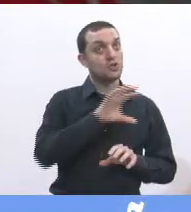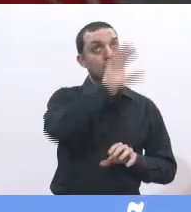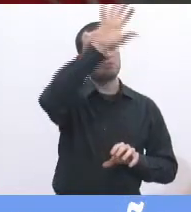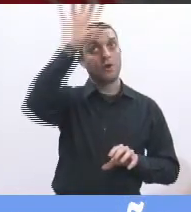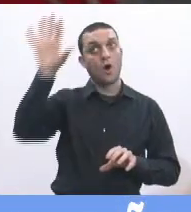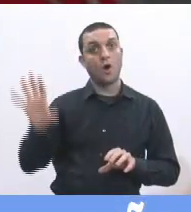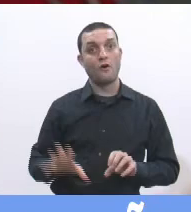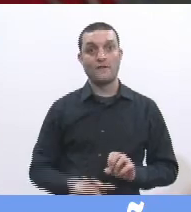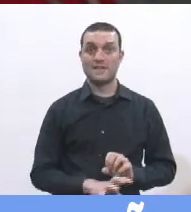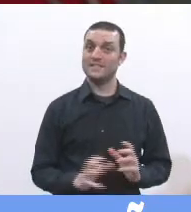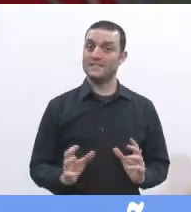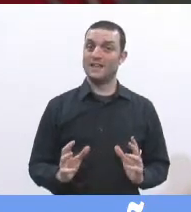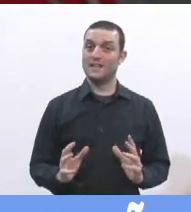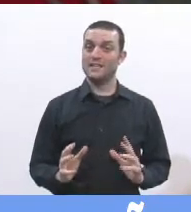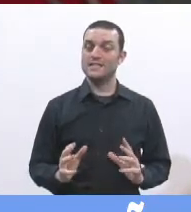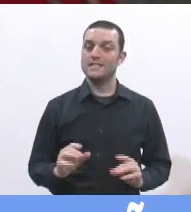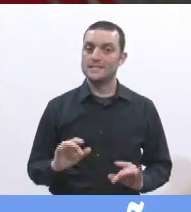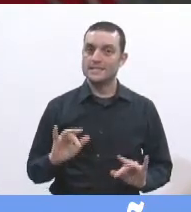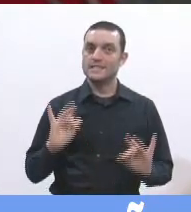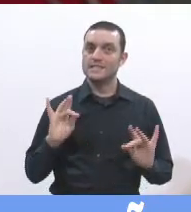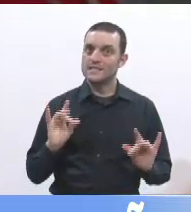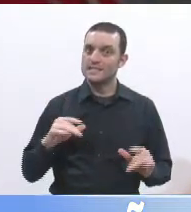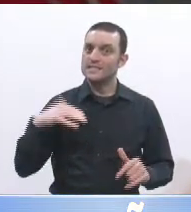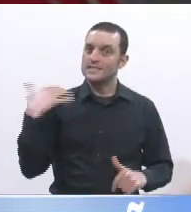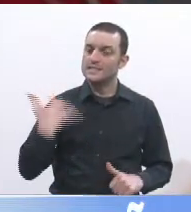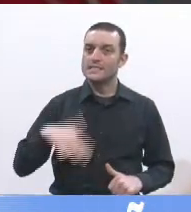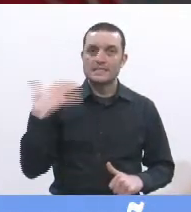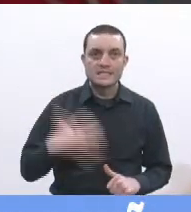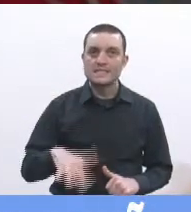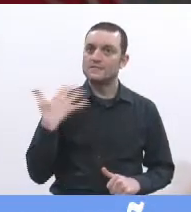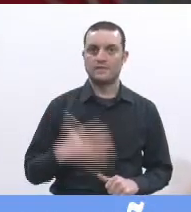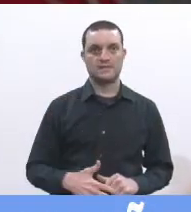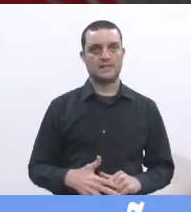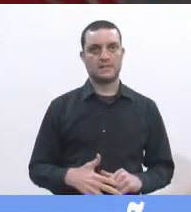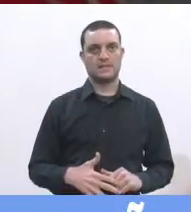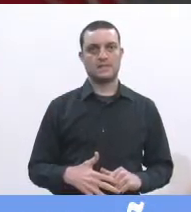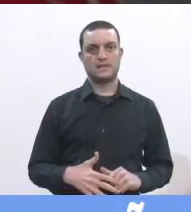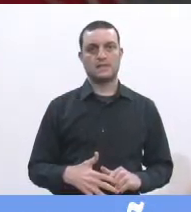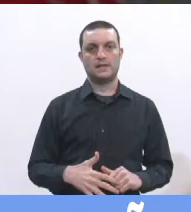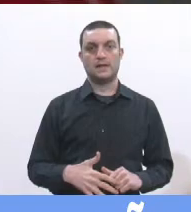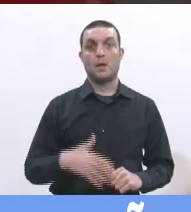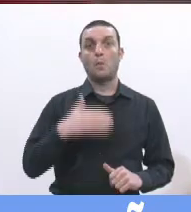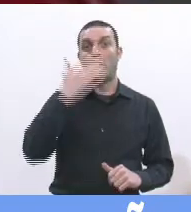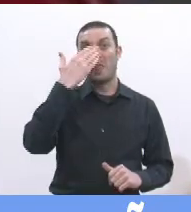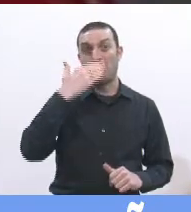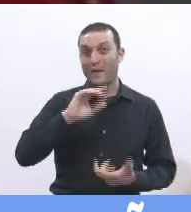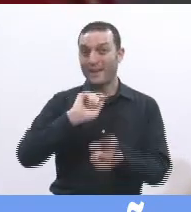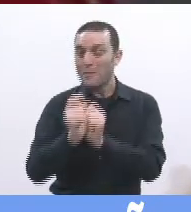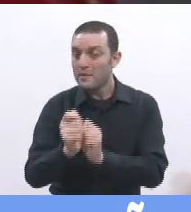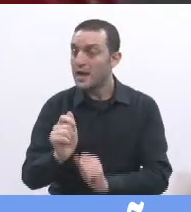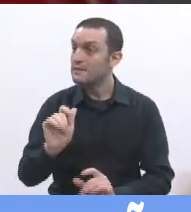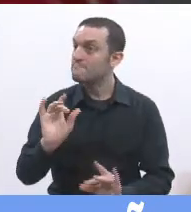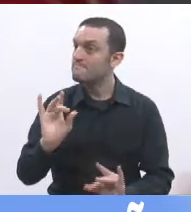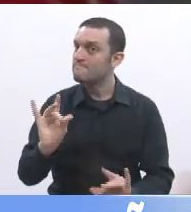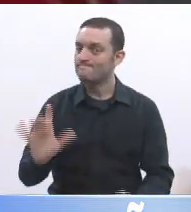de nuestras cuentas, es un gravísimo antecedente, una situación muy difícil, que rompe todo lo